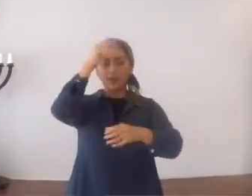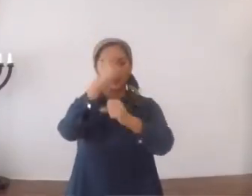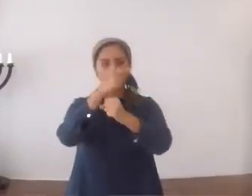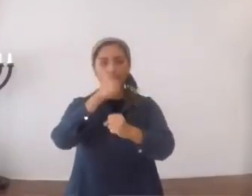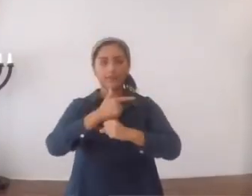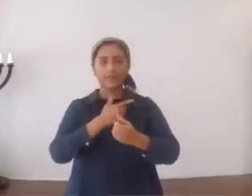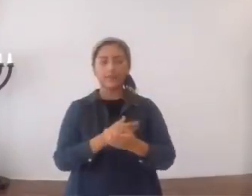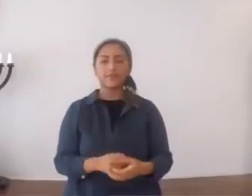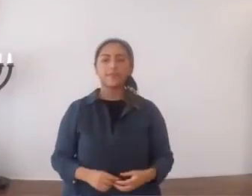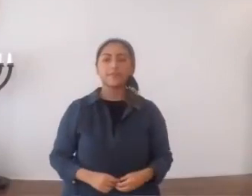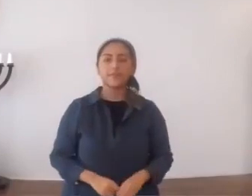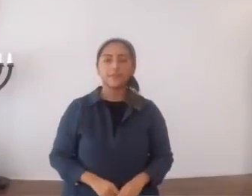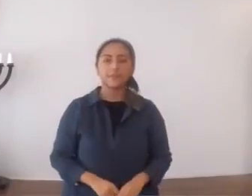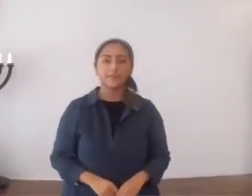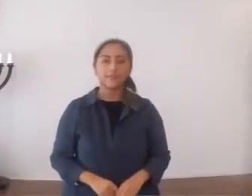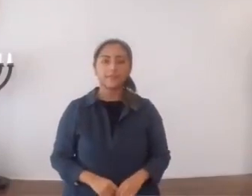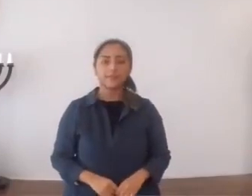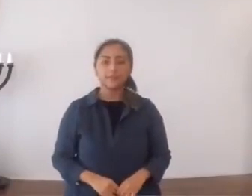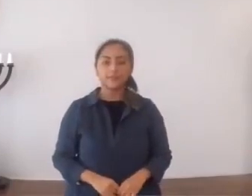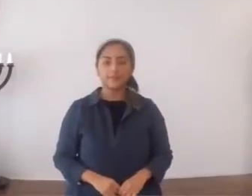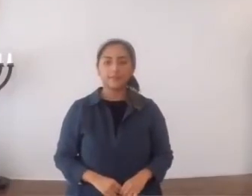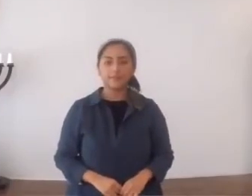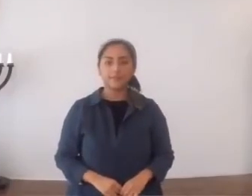Eterno, hermanos.